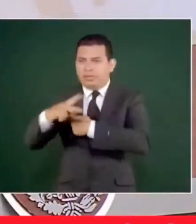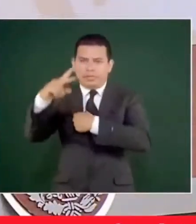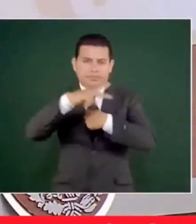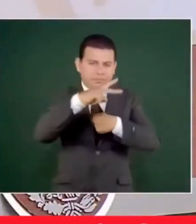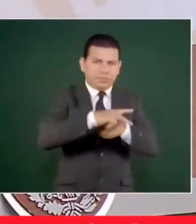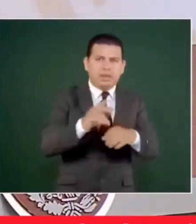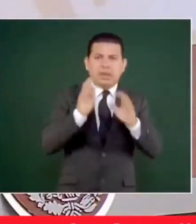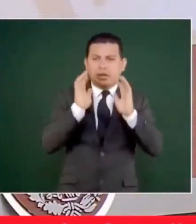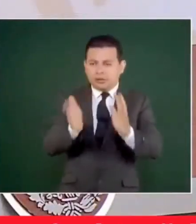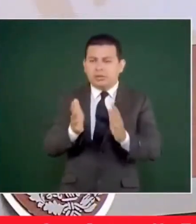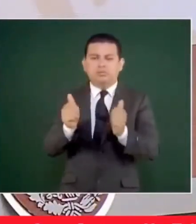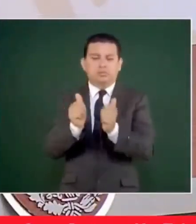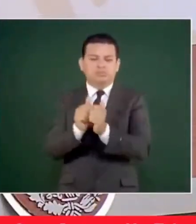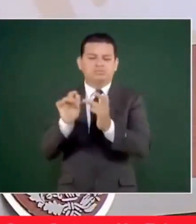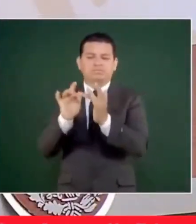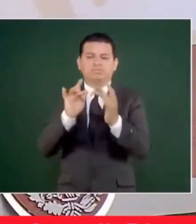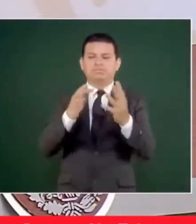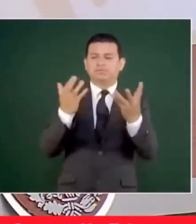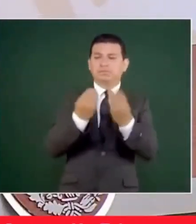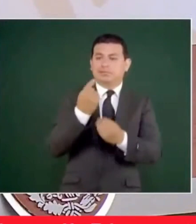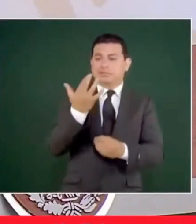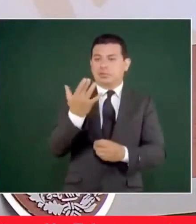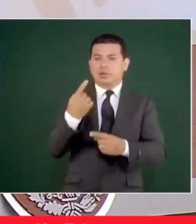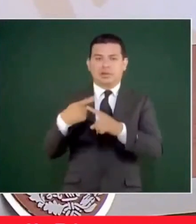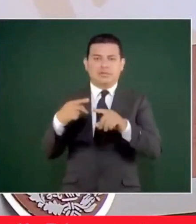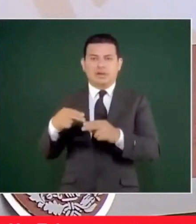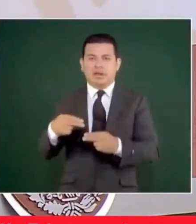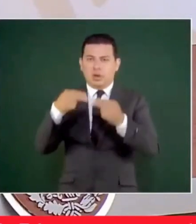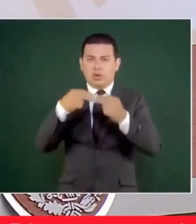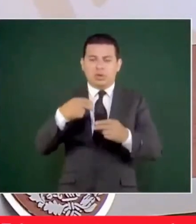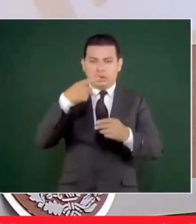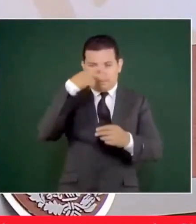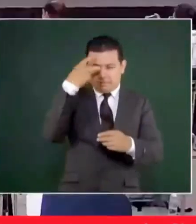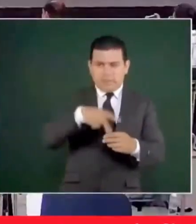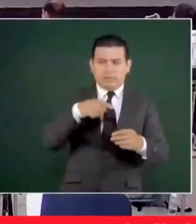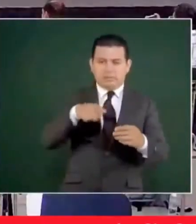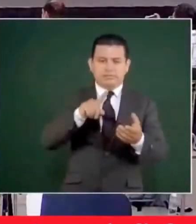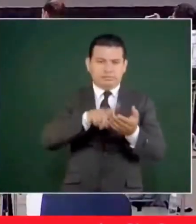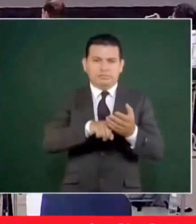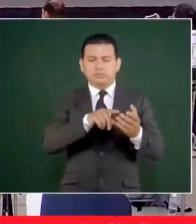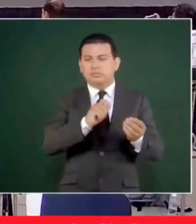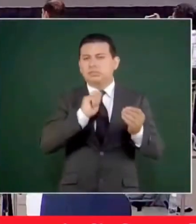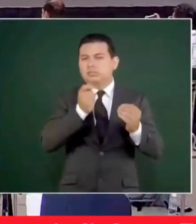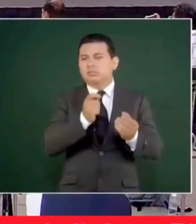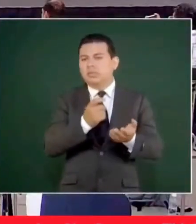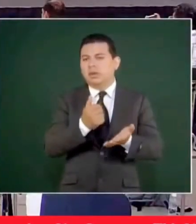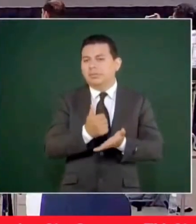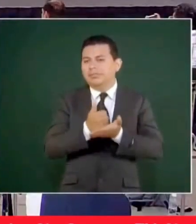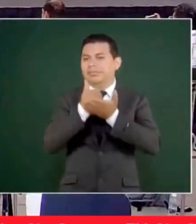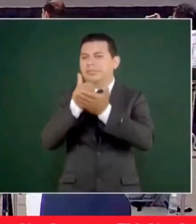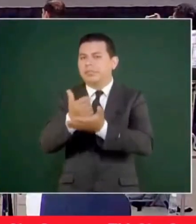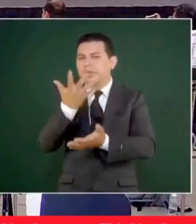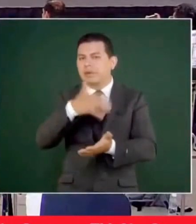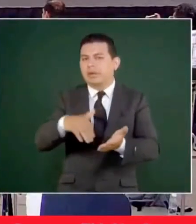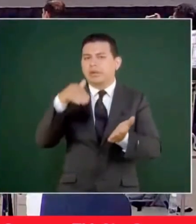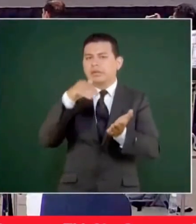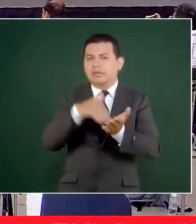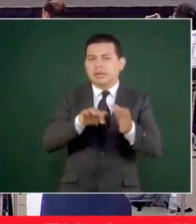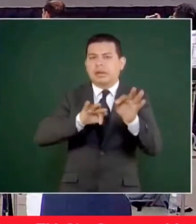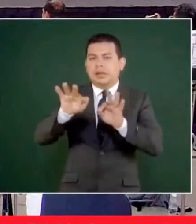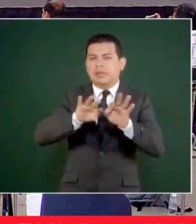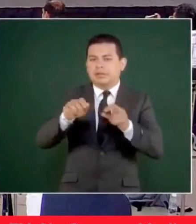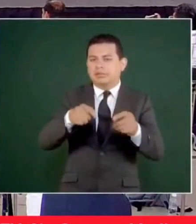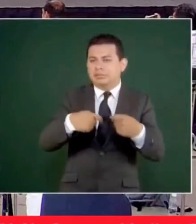hemos hecho un pacto con 50 empresas mexicanas en México, TENT, que nos van a dar 10 mil empleos